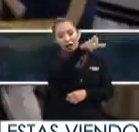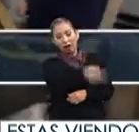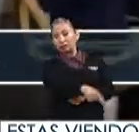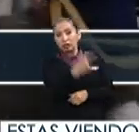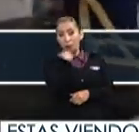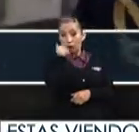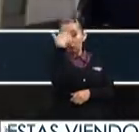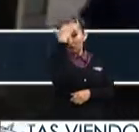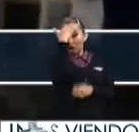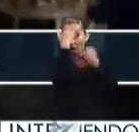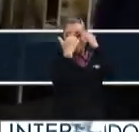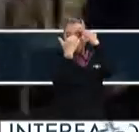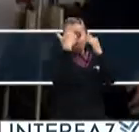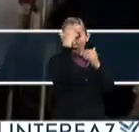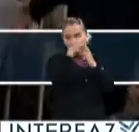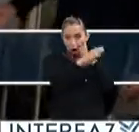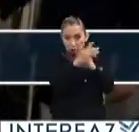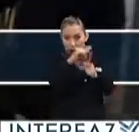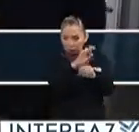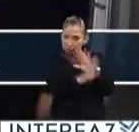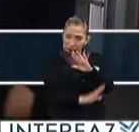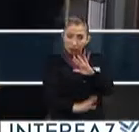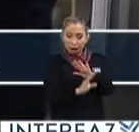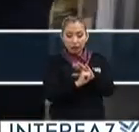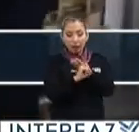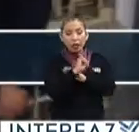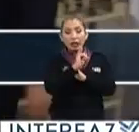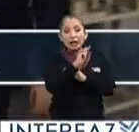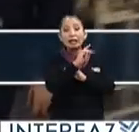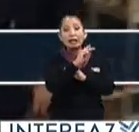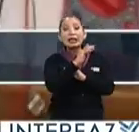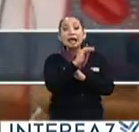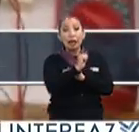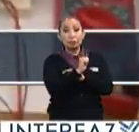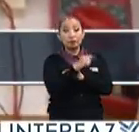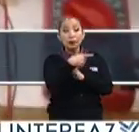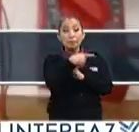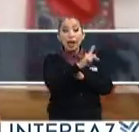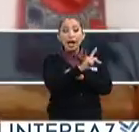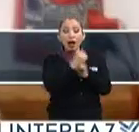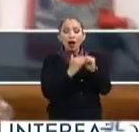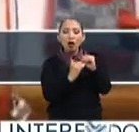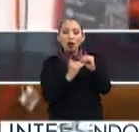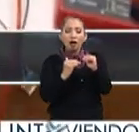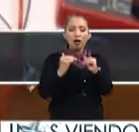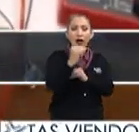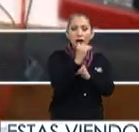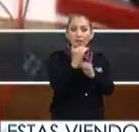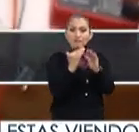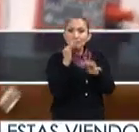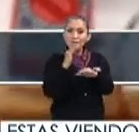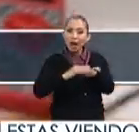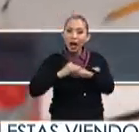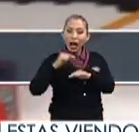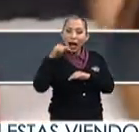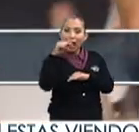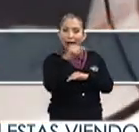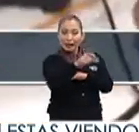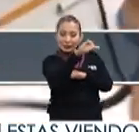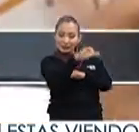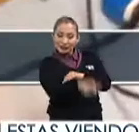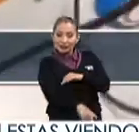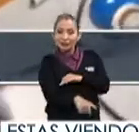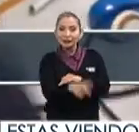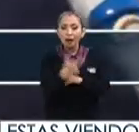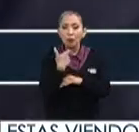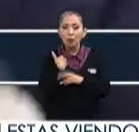como conocimiento básico una ingeniería, pero en estricto sentido